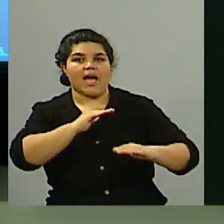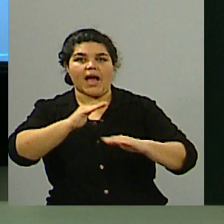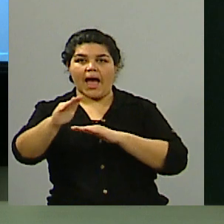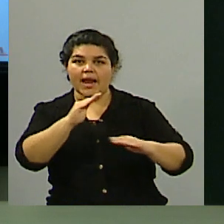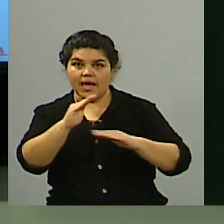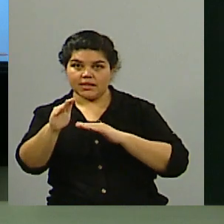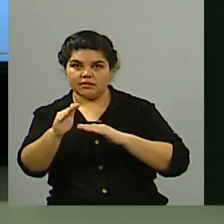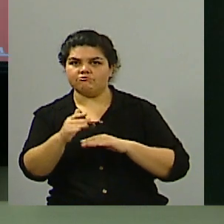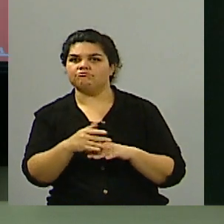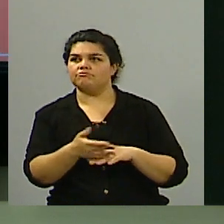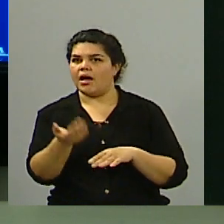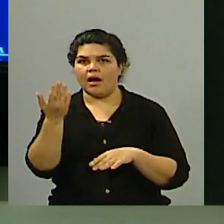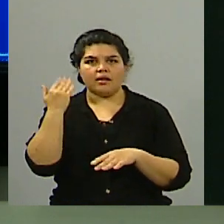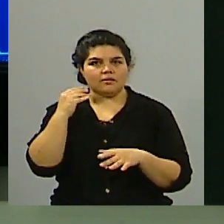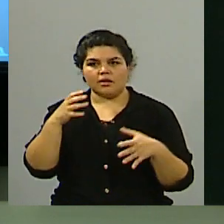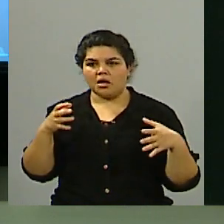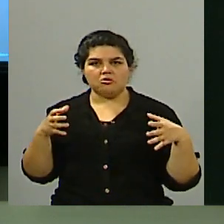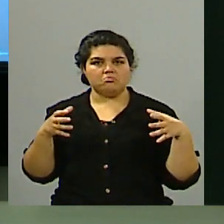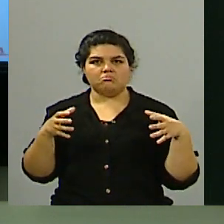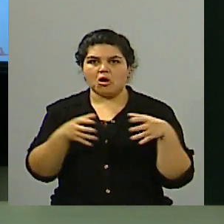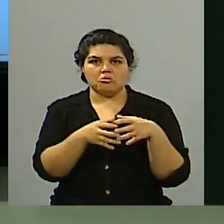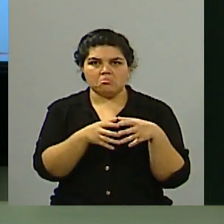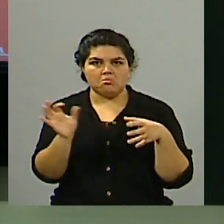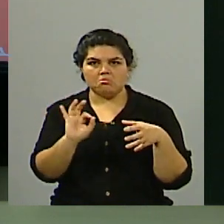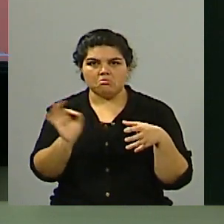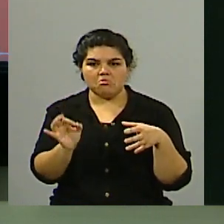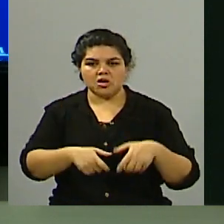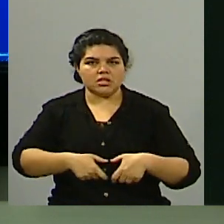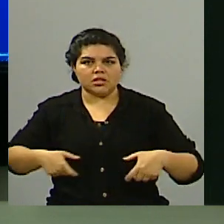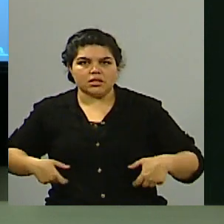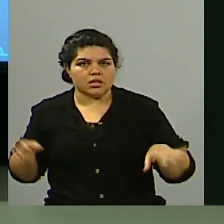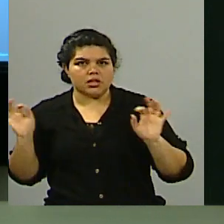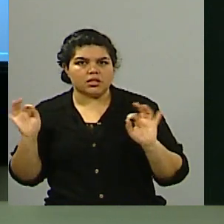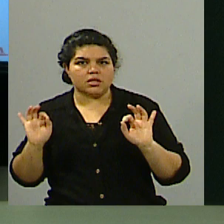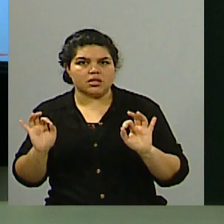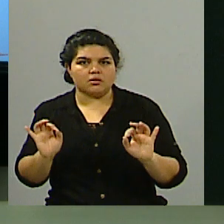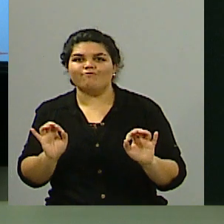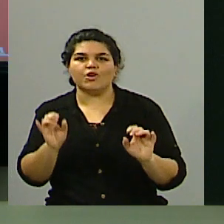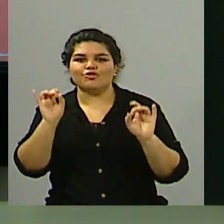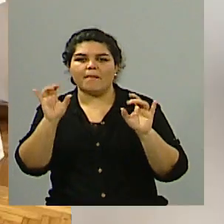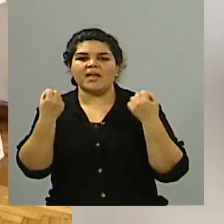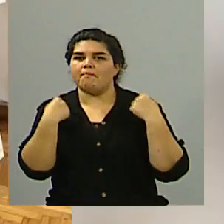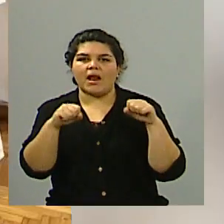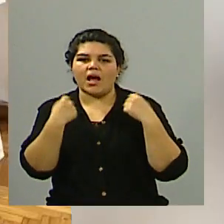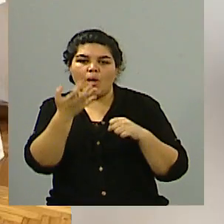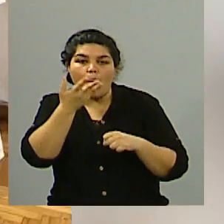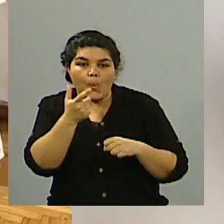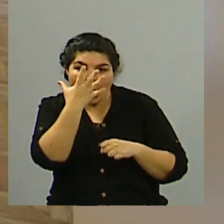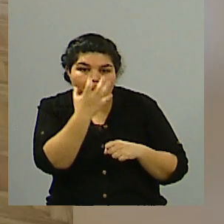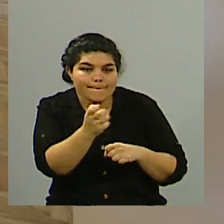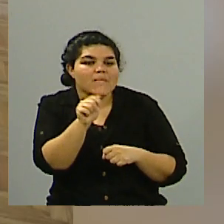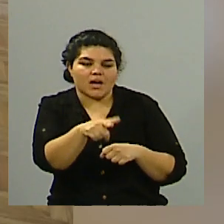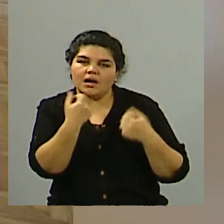equipo. No tenía equipo ni tenía cinturones. Se practicaba. Por eso lo he hecho de practicar. En una